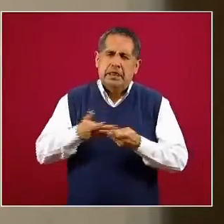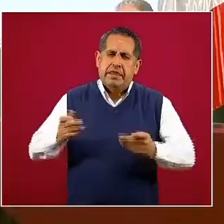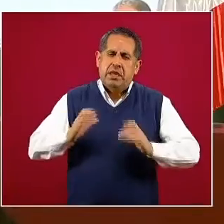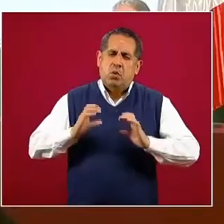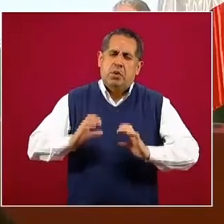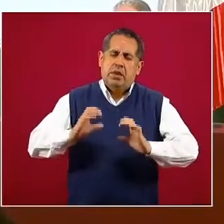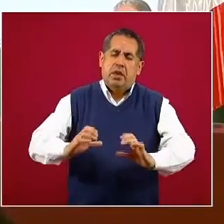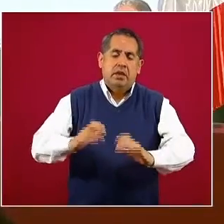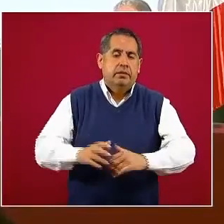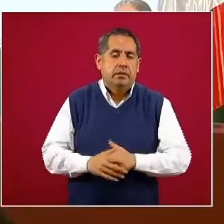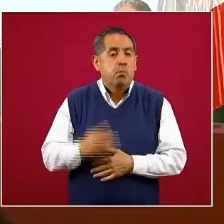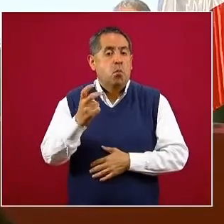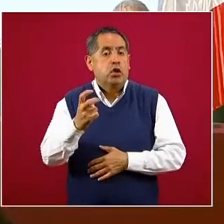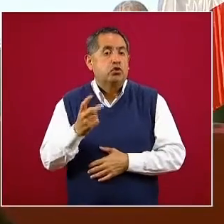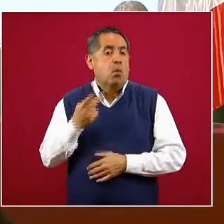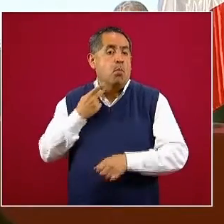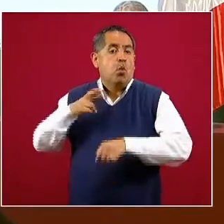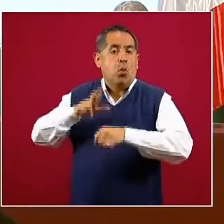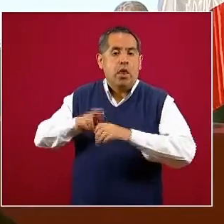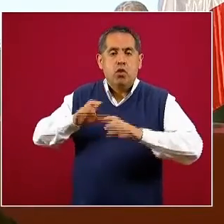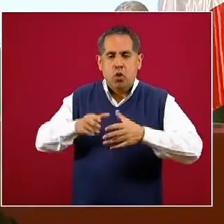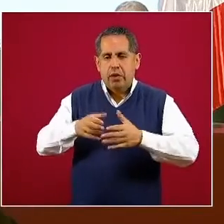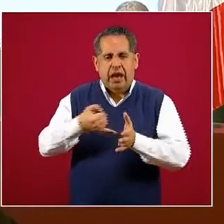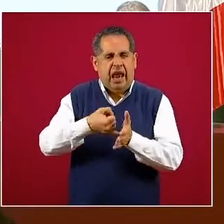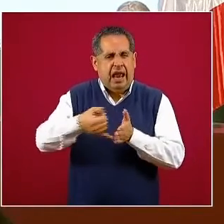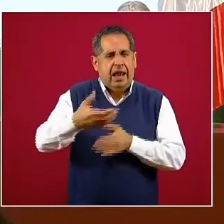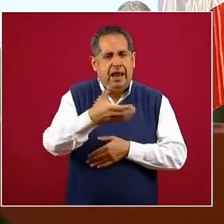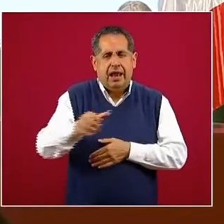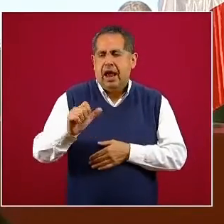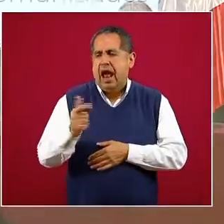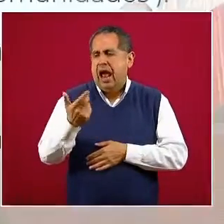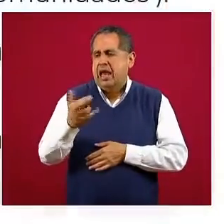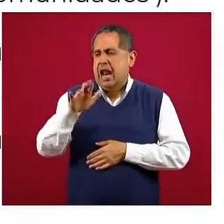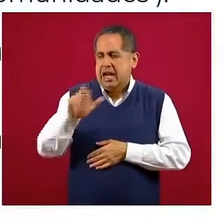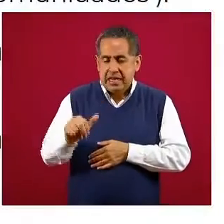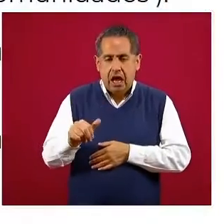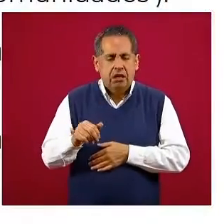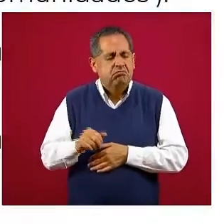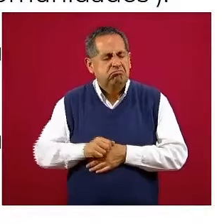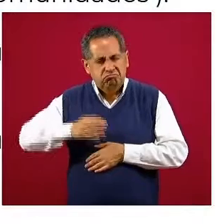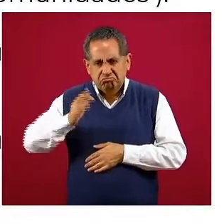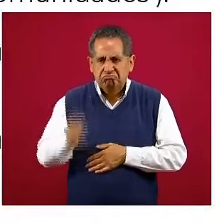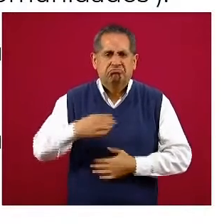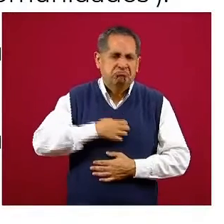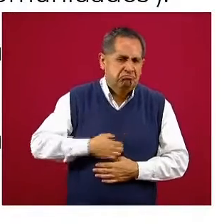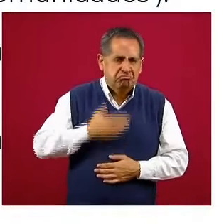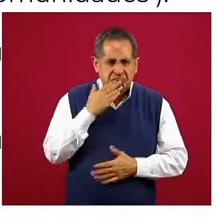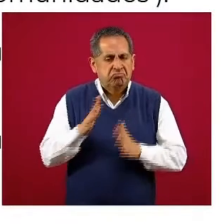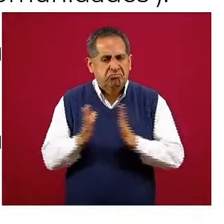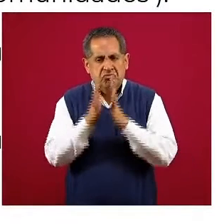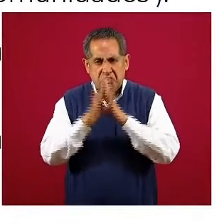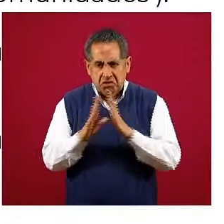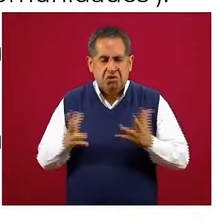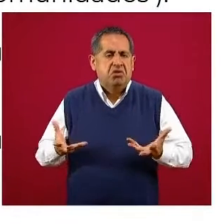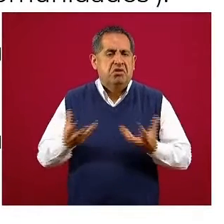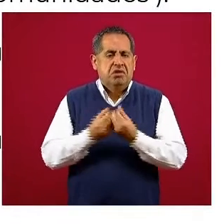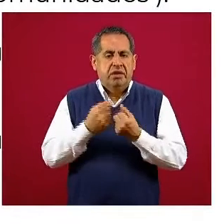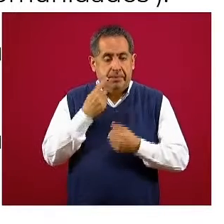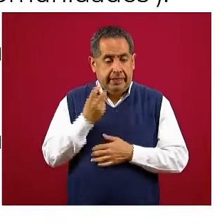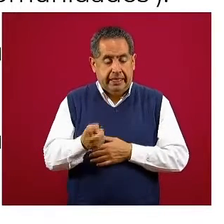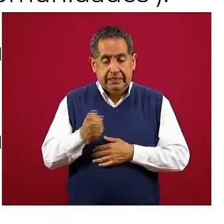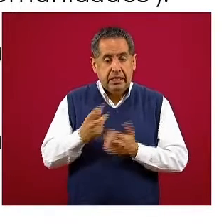actividad productiva y tener la preservación de la producción de alimentos para el autoconsumo y para los